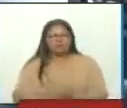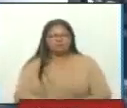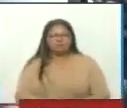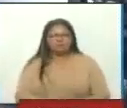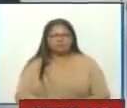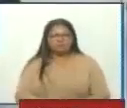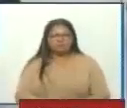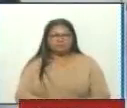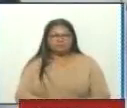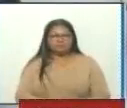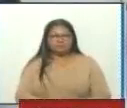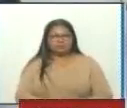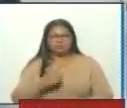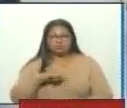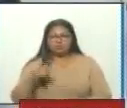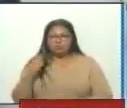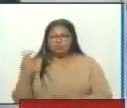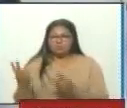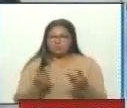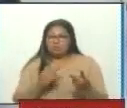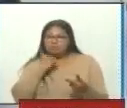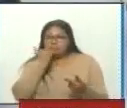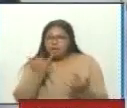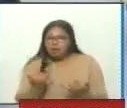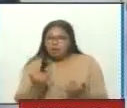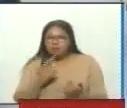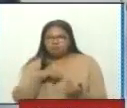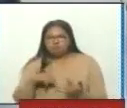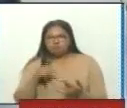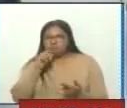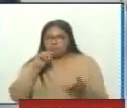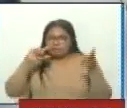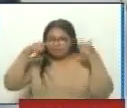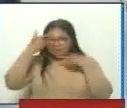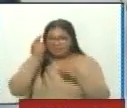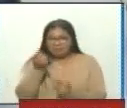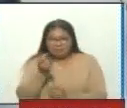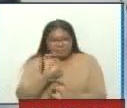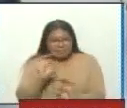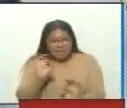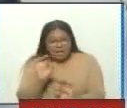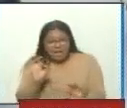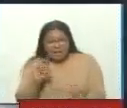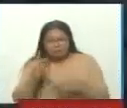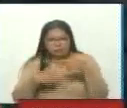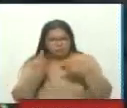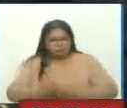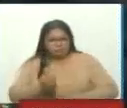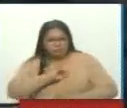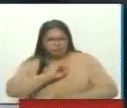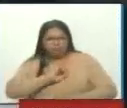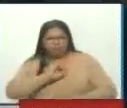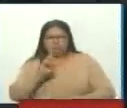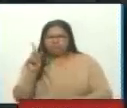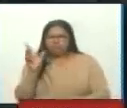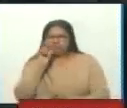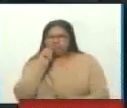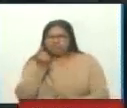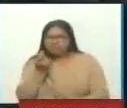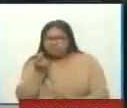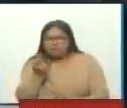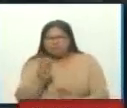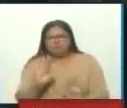Elena, nosotros tuvimos un invitado recientemente que no es chavista para nada, no es revolucionario para nada, y me dice... ¿Por